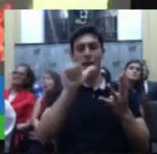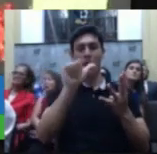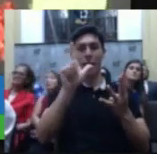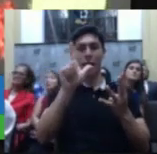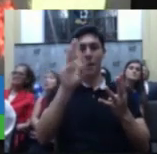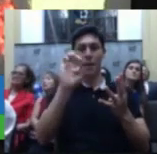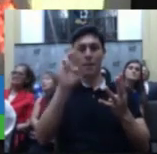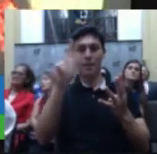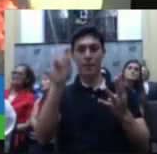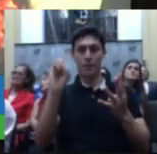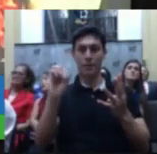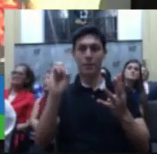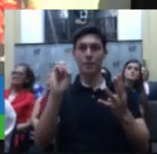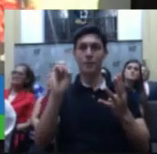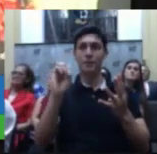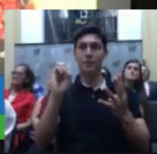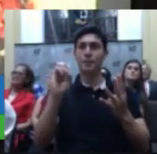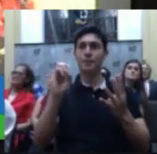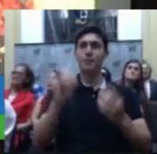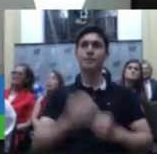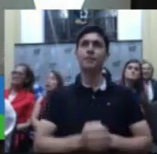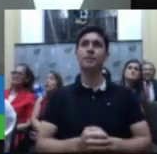desde el año 2016.